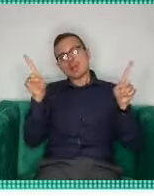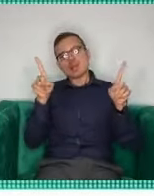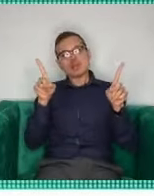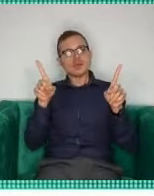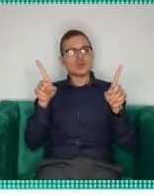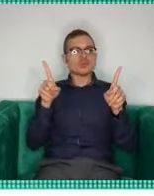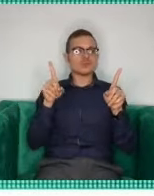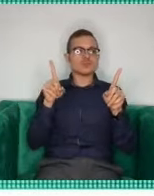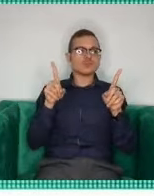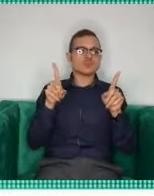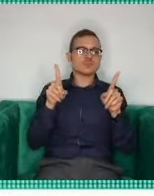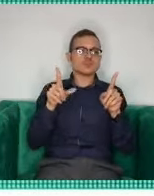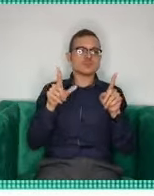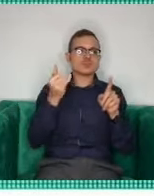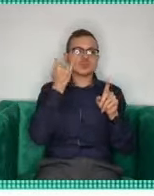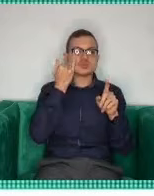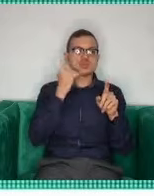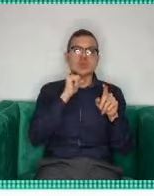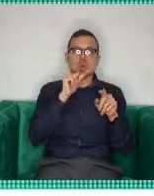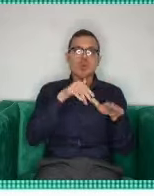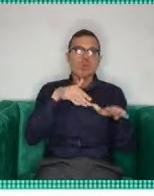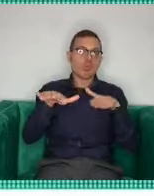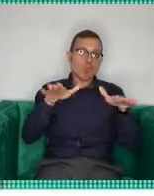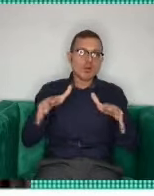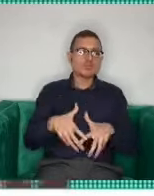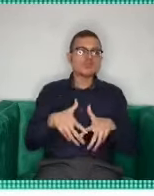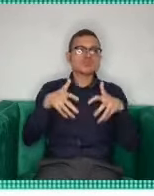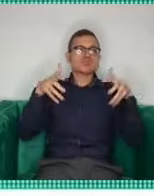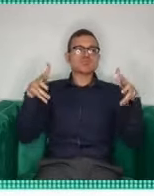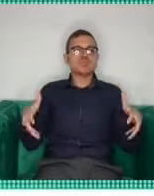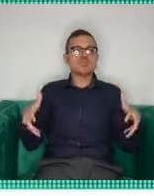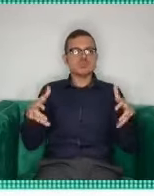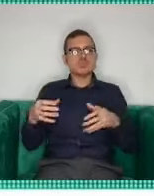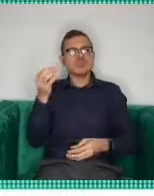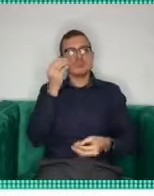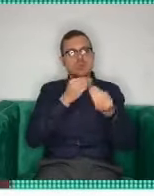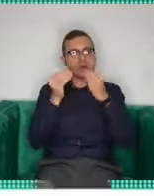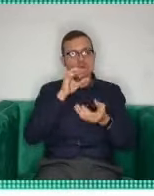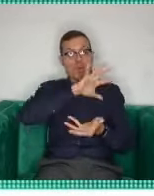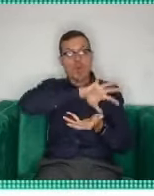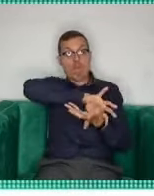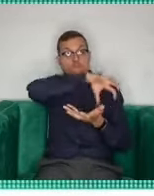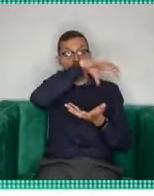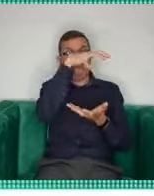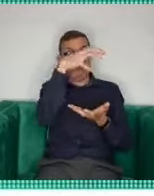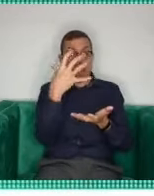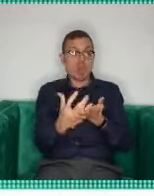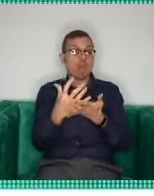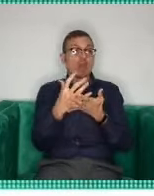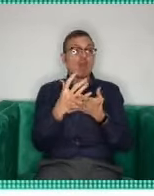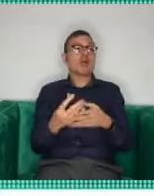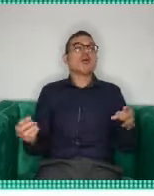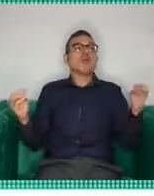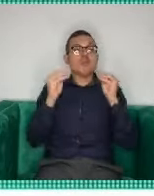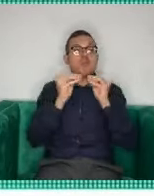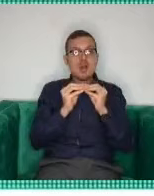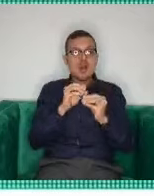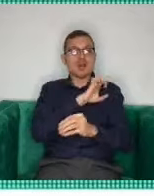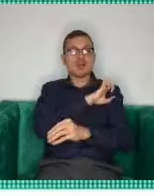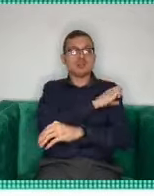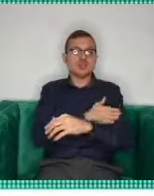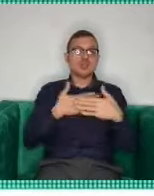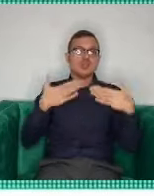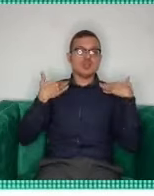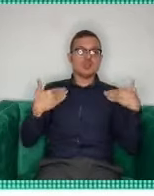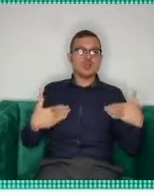esas porciones no son adecuadas y consumimos más energía o le echamos más gasolina a ese tanque de lo que necesita.